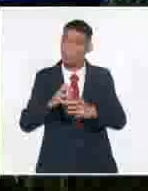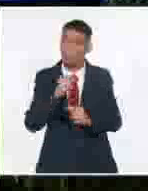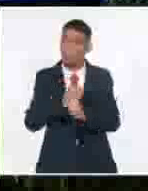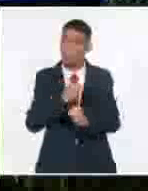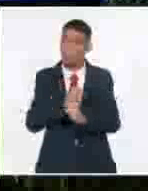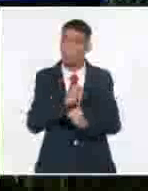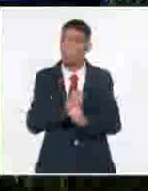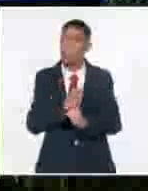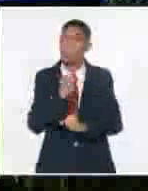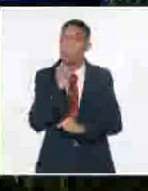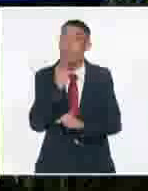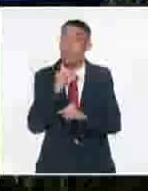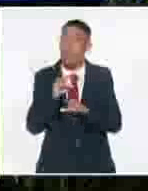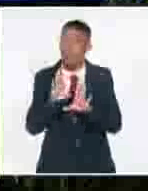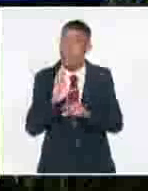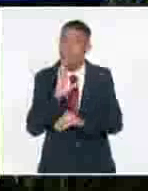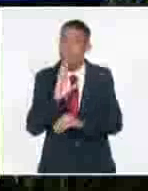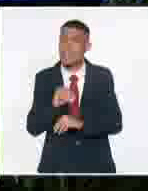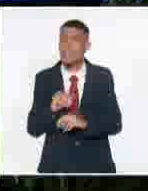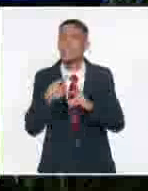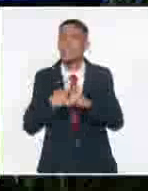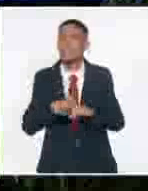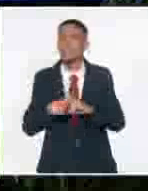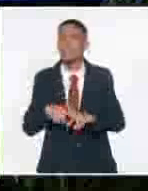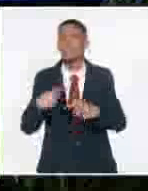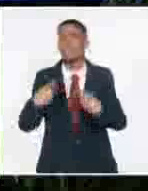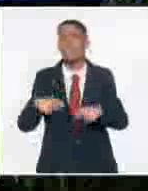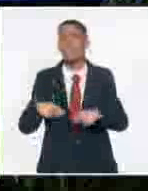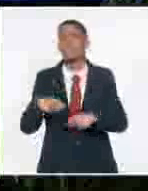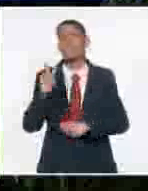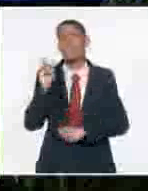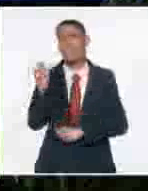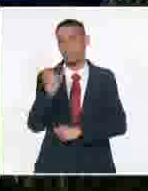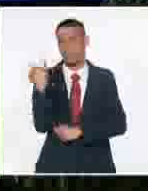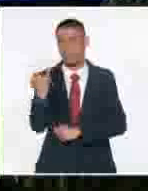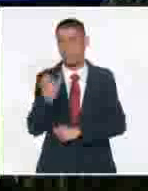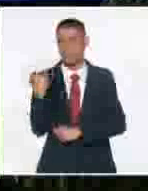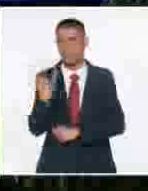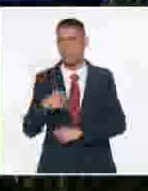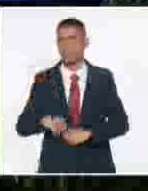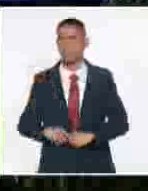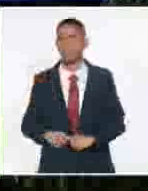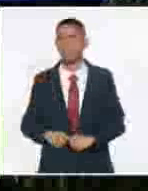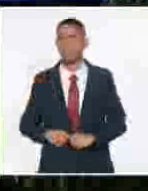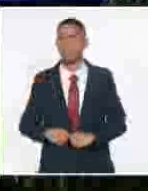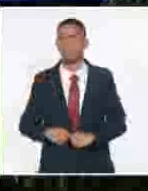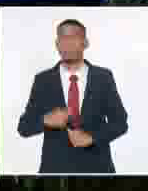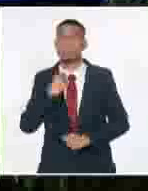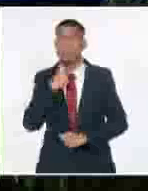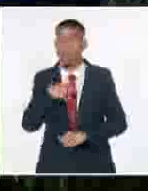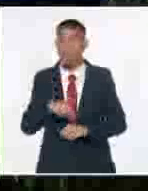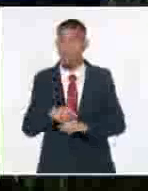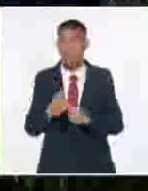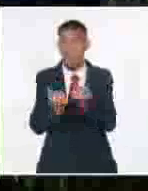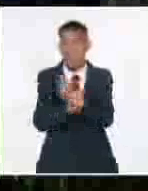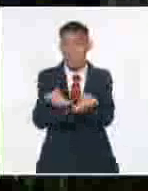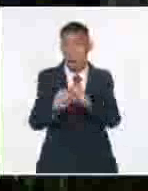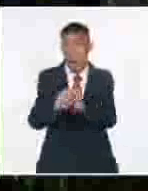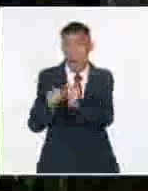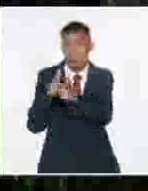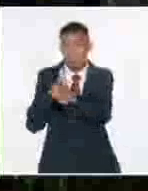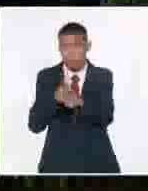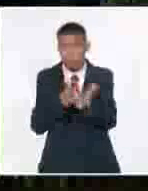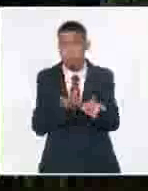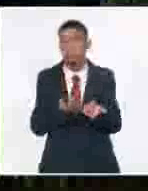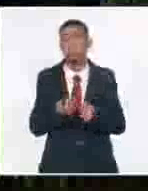pueden tipificarse con arreglo al derecho internacional como crímenes de guerra o de lesa